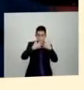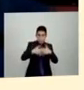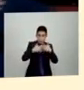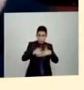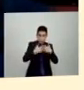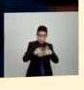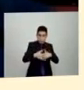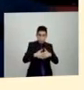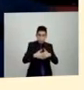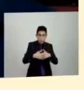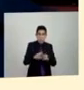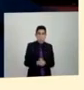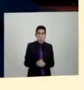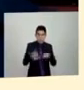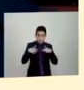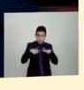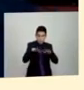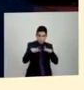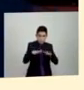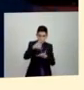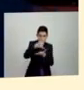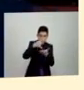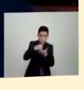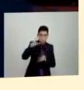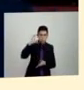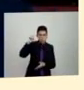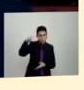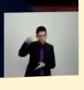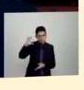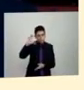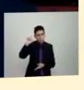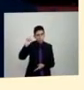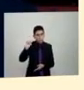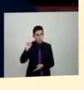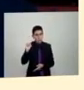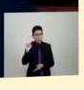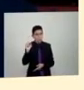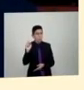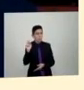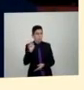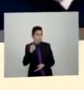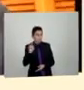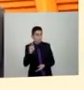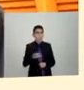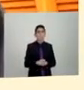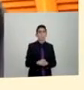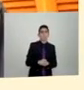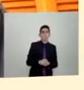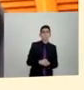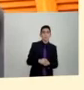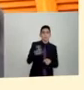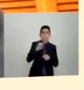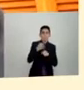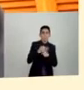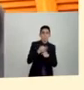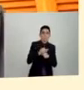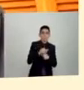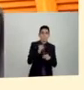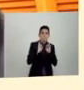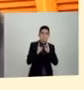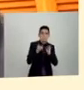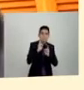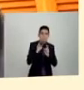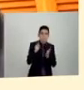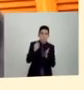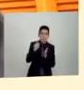Jónicas. Ah, Exactamente, algo sí, así. no, porque ese es el tono. Algo así. Ah, me trae a la cabeza una conversación con un periodista